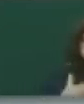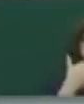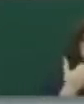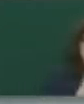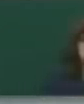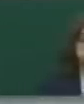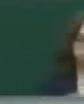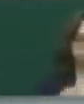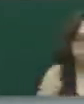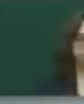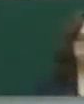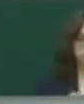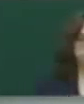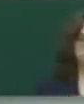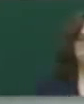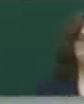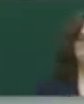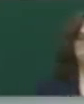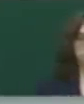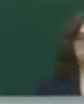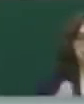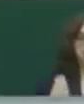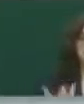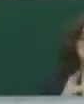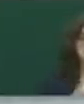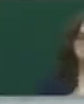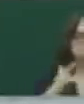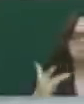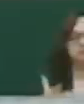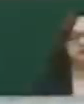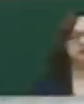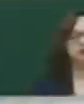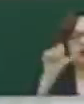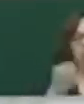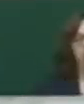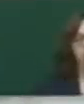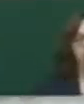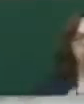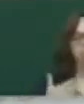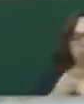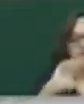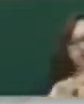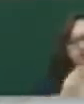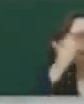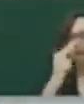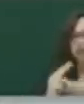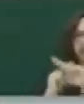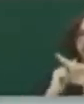este acto para homenajear al libertador Simón Bolívar,